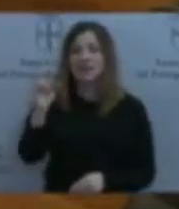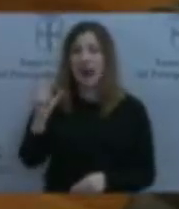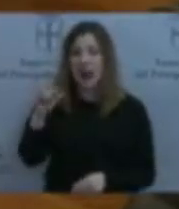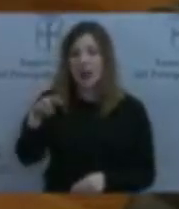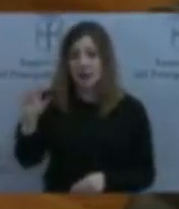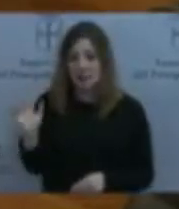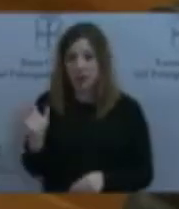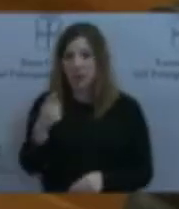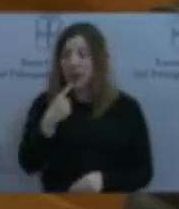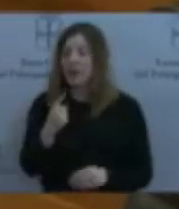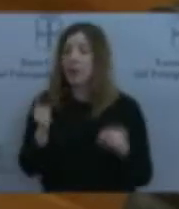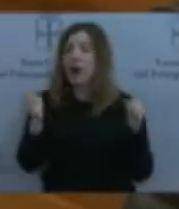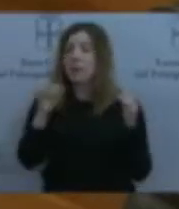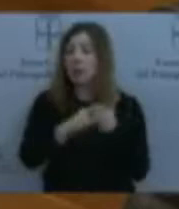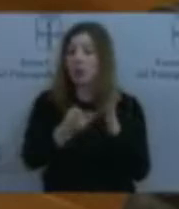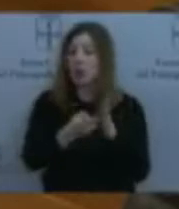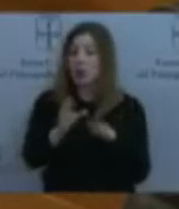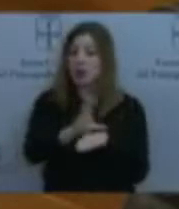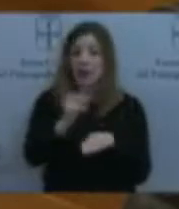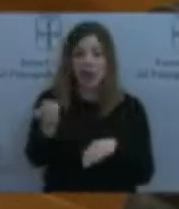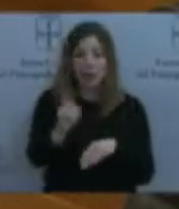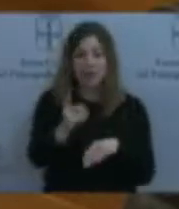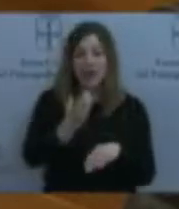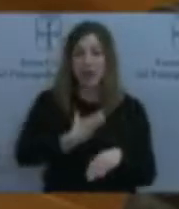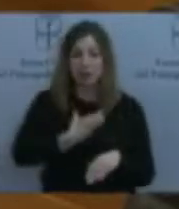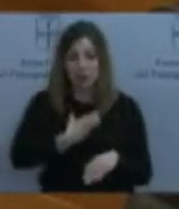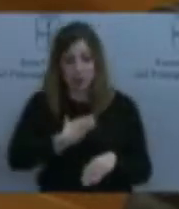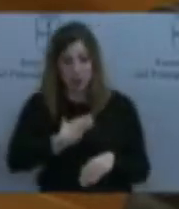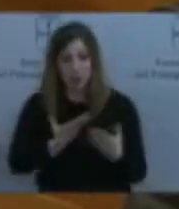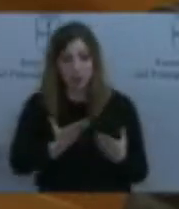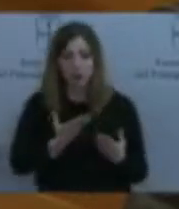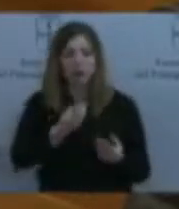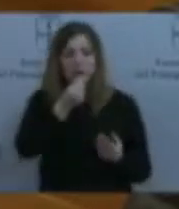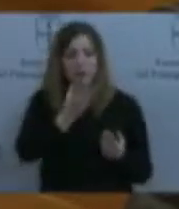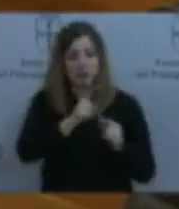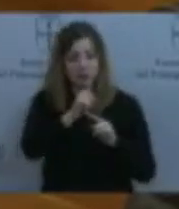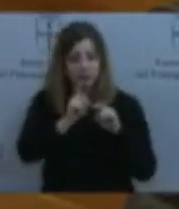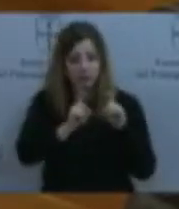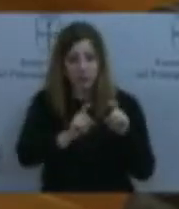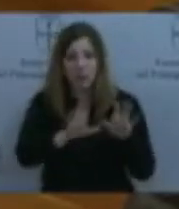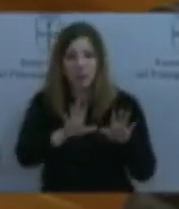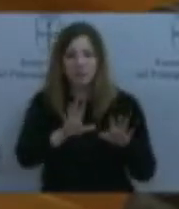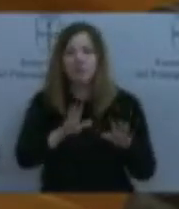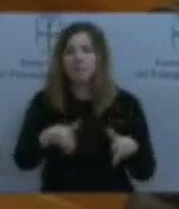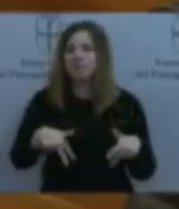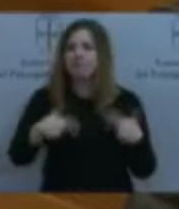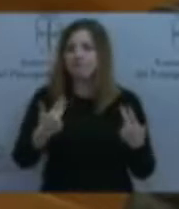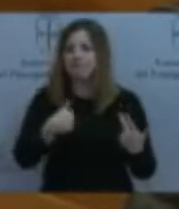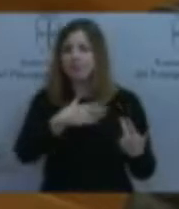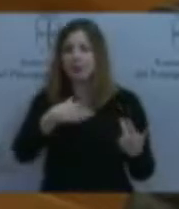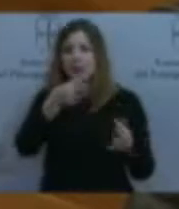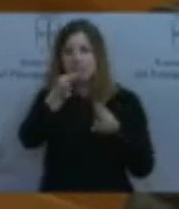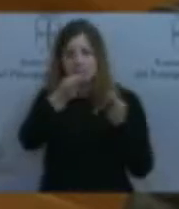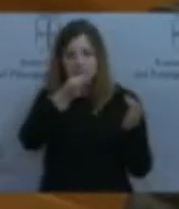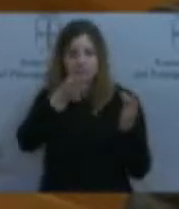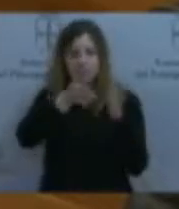luego correcta su formulación. Pero, además, si me permite, quisiera hacerle otra precisión previa. Leyendo con detenimiento el